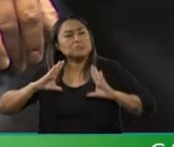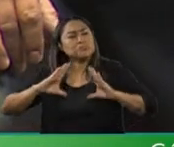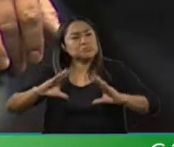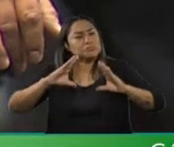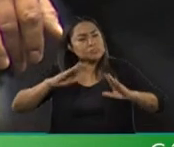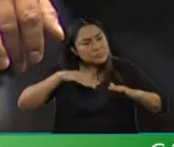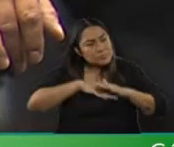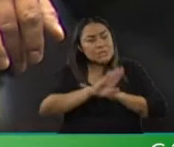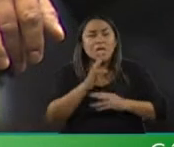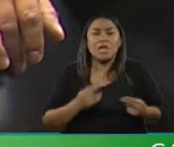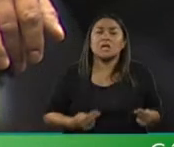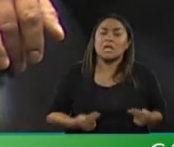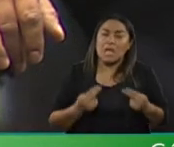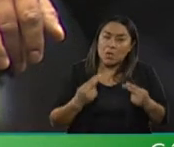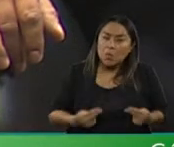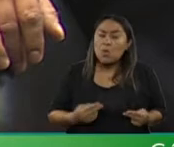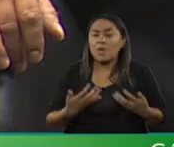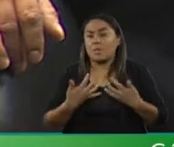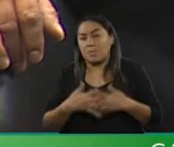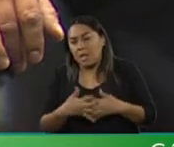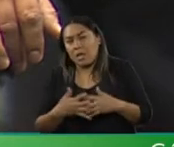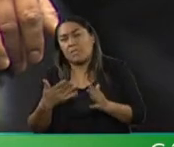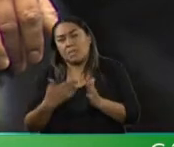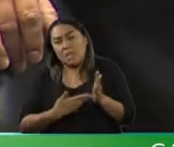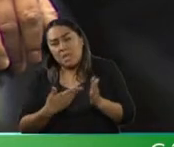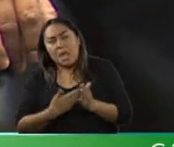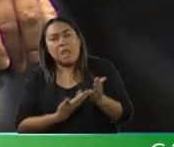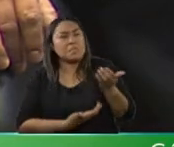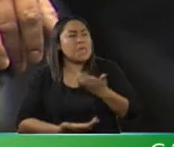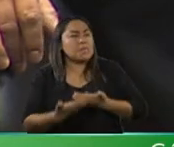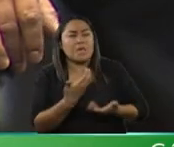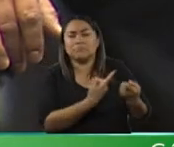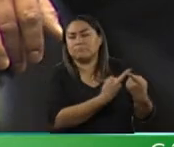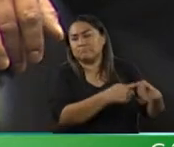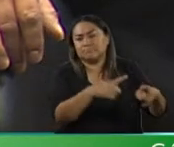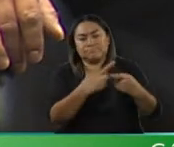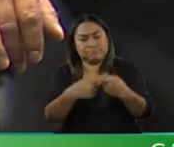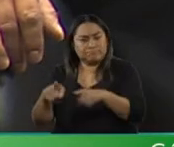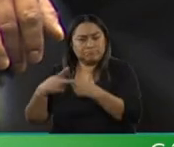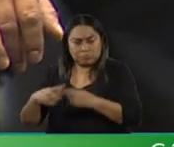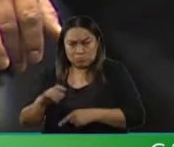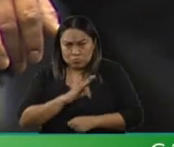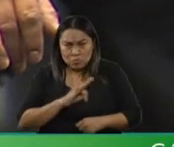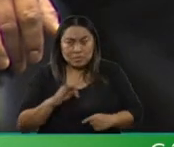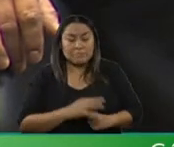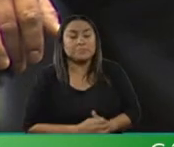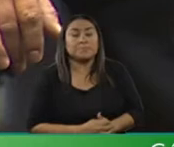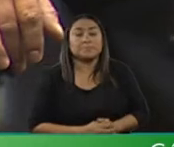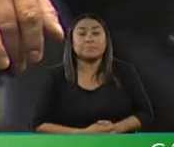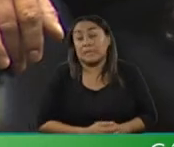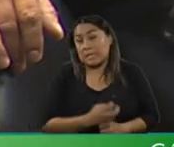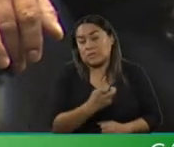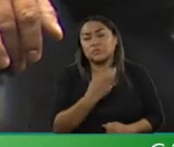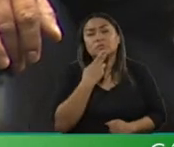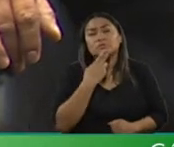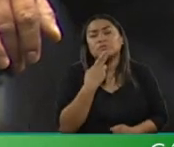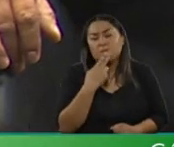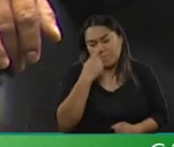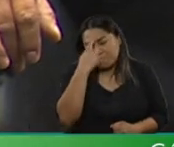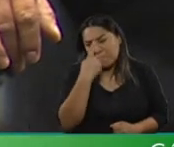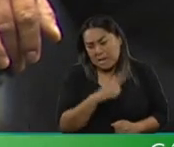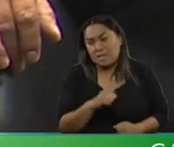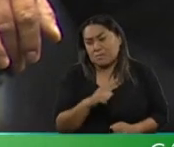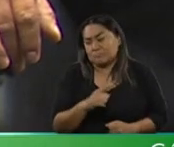en negocios, empresas, talleres, tiendas y demás unidades económicas. Lo anterior, con el firme propósito